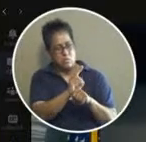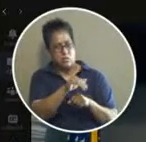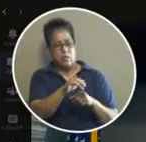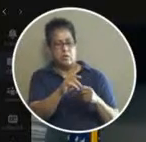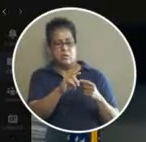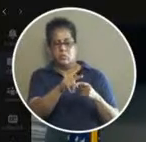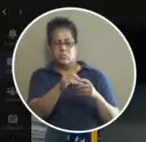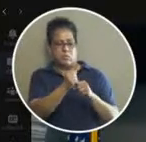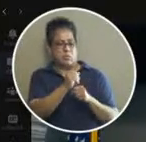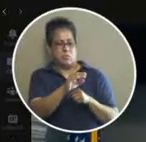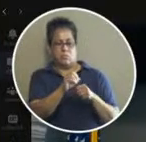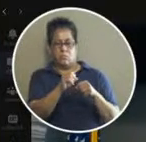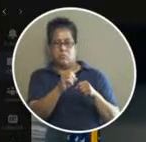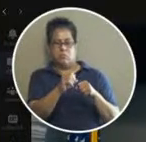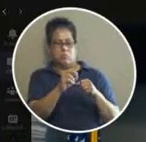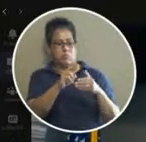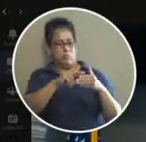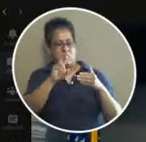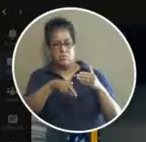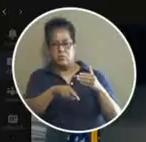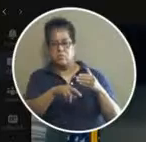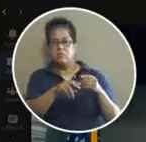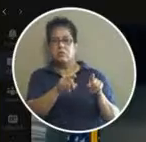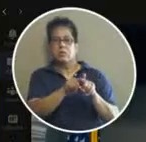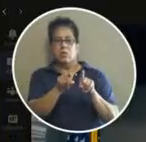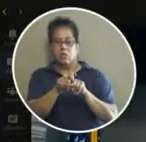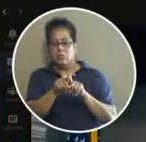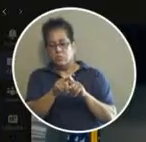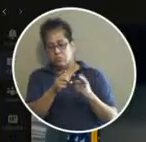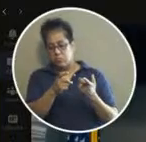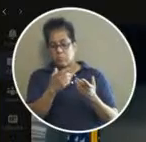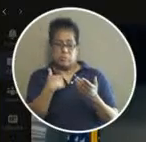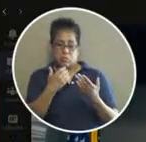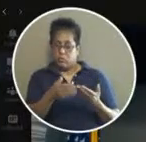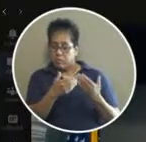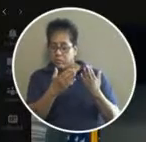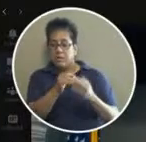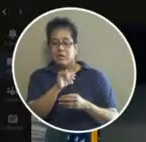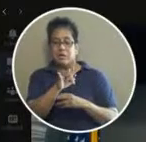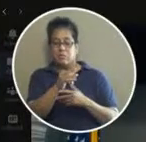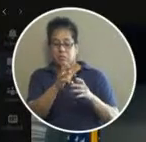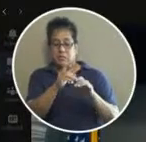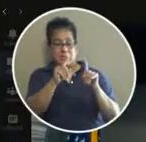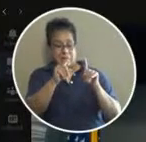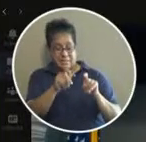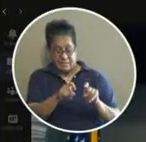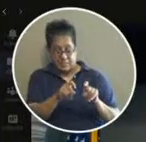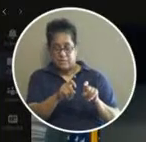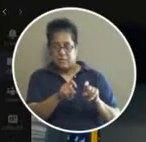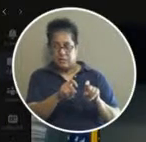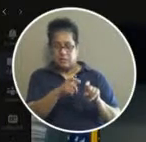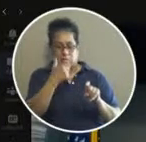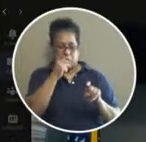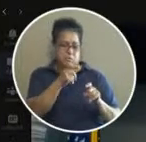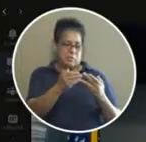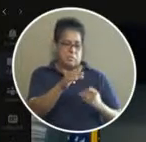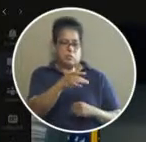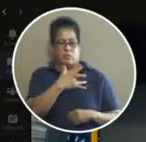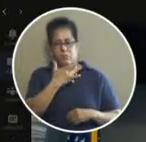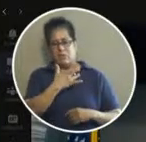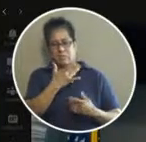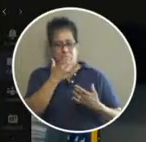podrá obtener su resultado. La otra recomendación que tenemos es de que si se hizo la prueba porque tenía síntomas o había